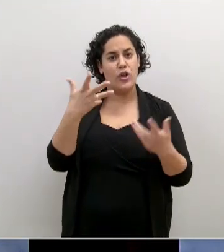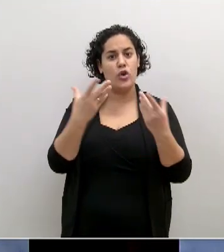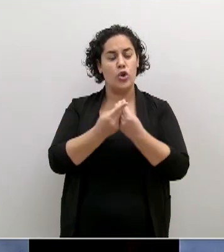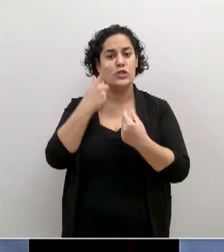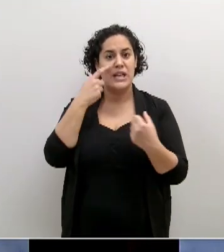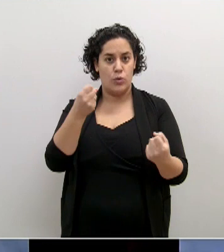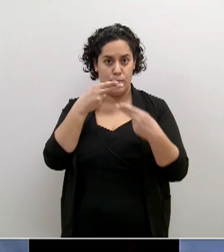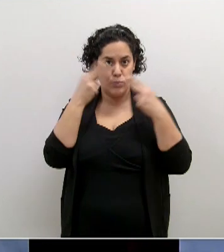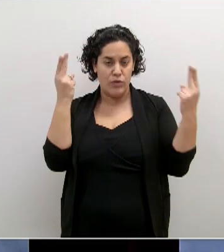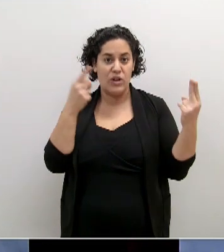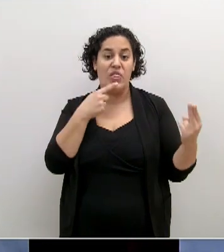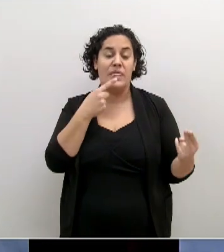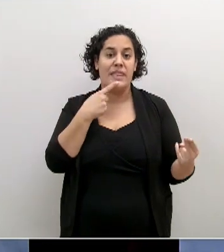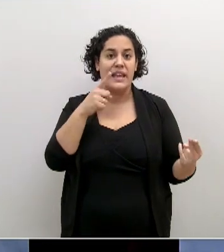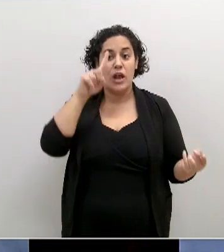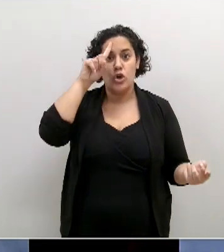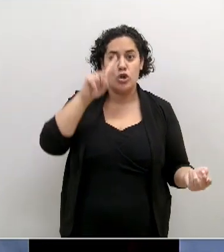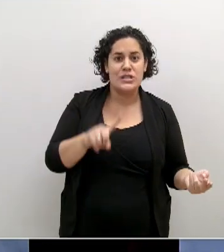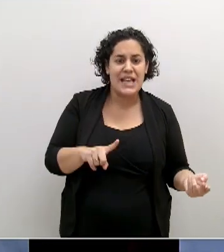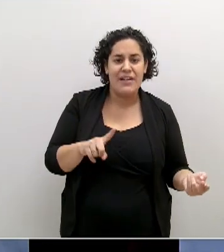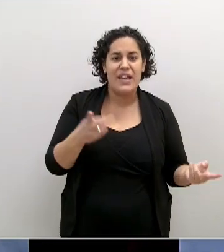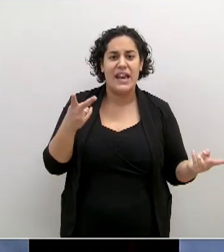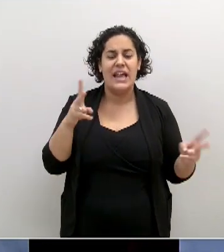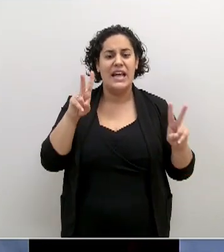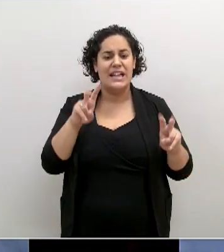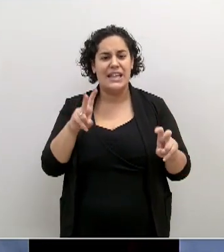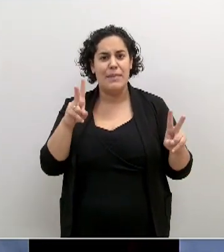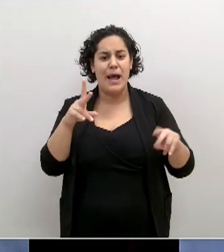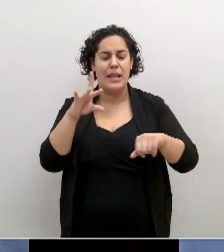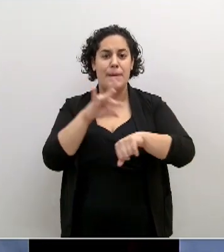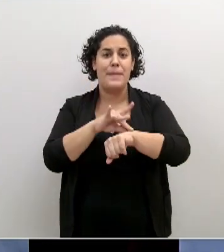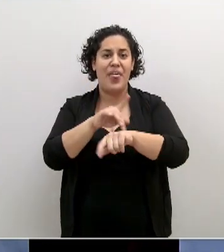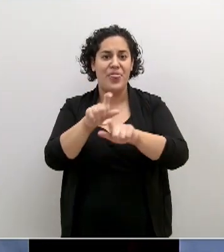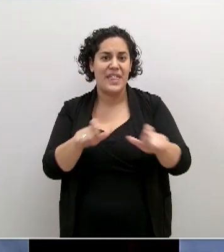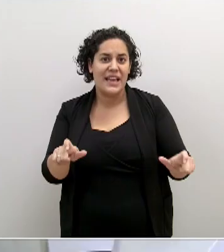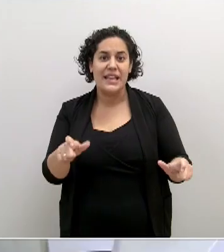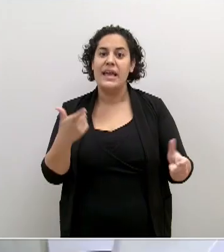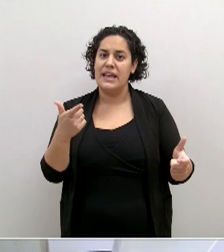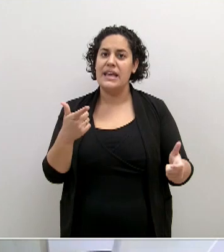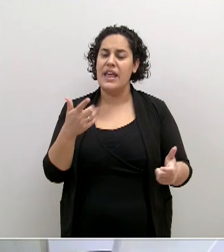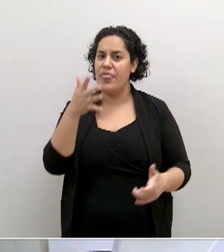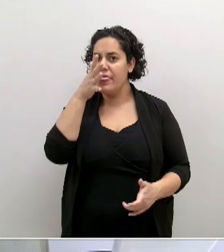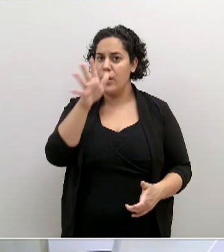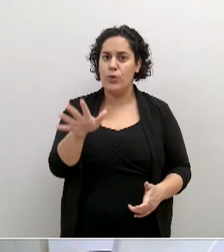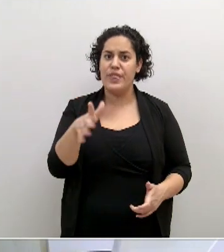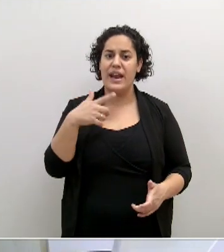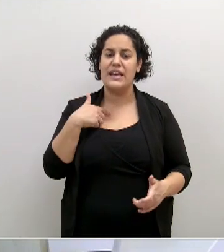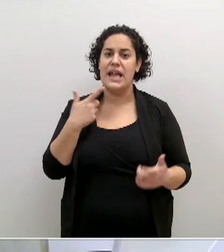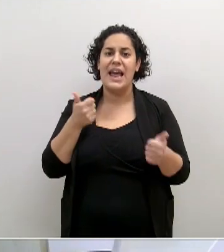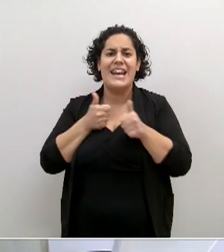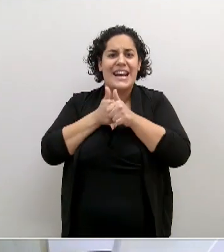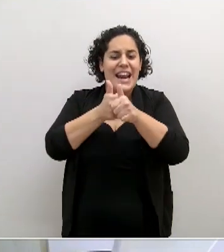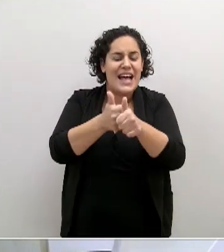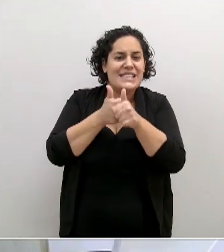está rastreando o no a los pacientes y denuncian retrasos también en ese rastreo. Pues la verdad es